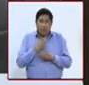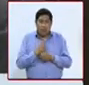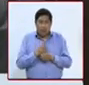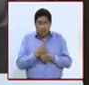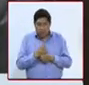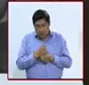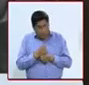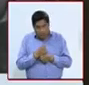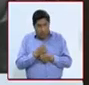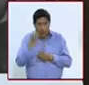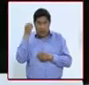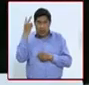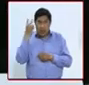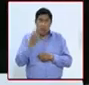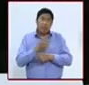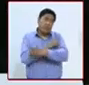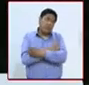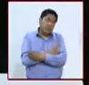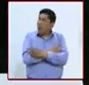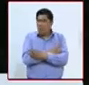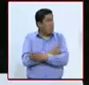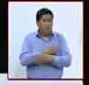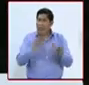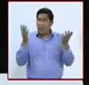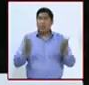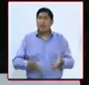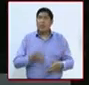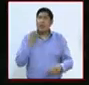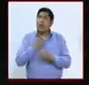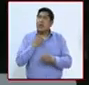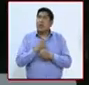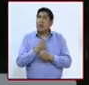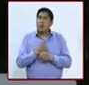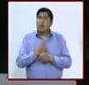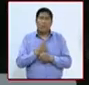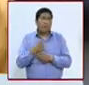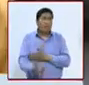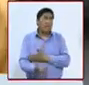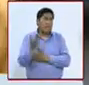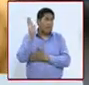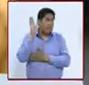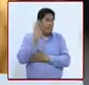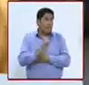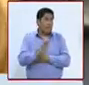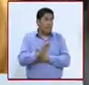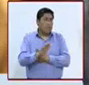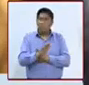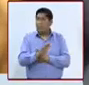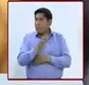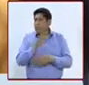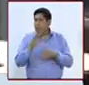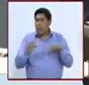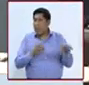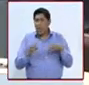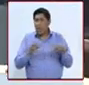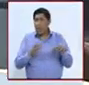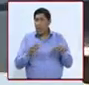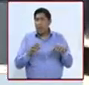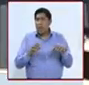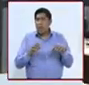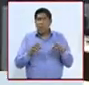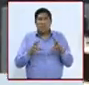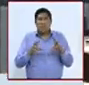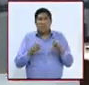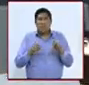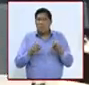hacer un corte a mediodía. A veces cuando salimos del trabajo o queremos hacer algún trámite, no